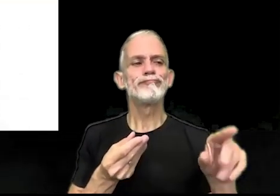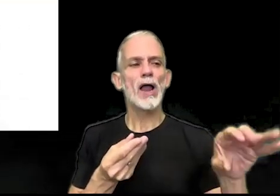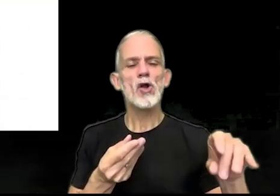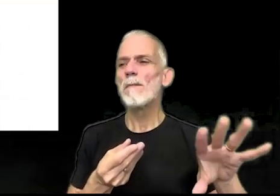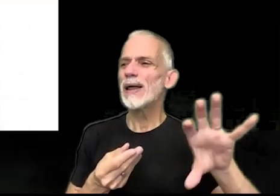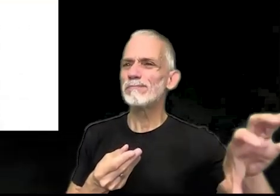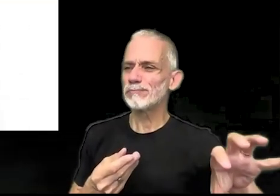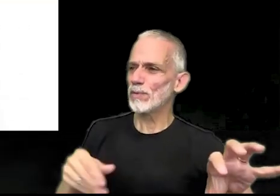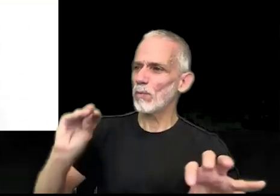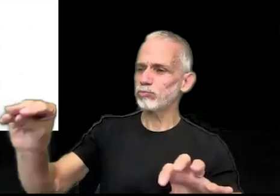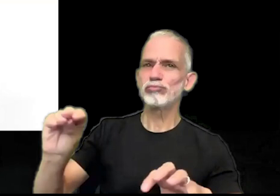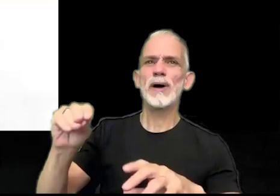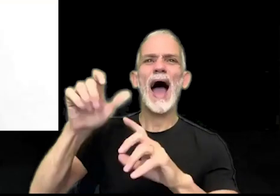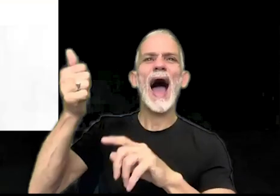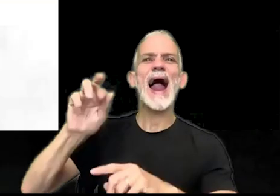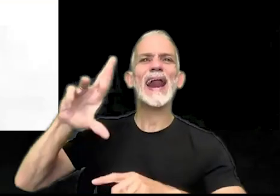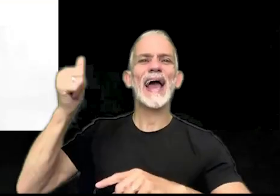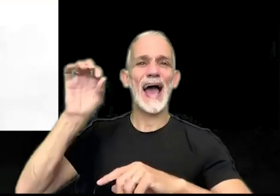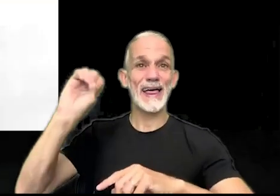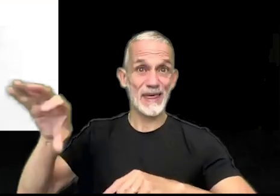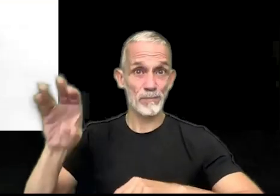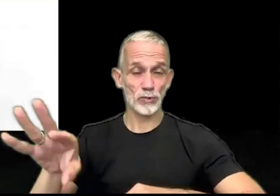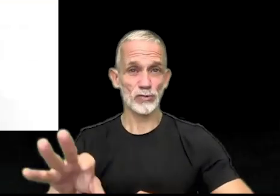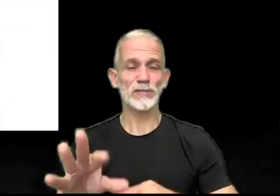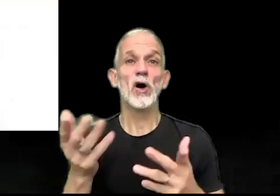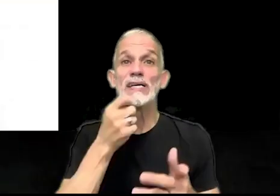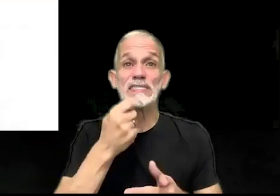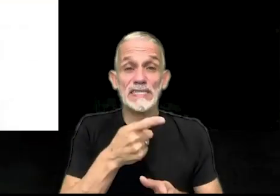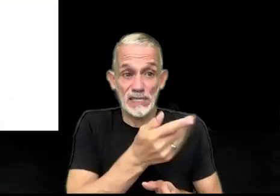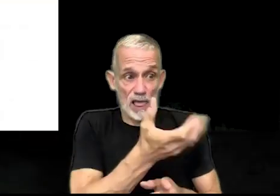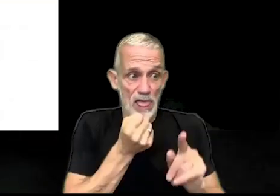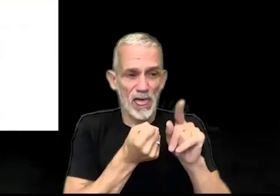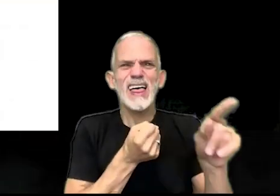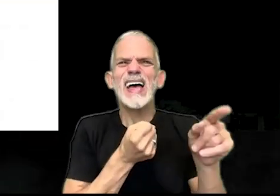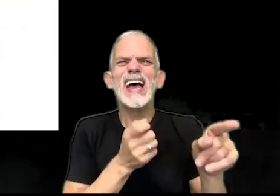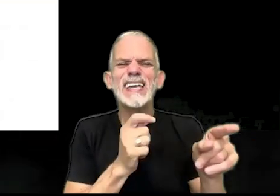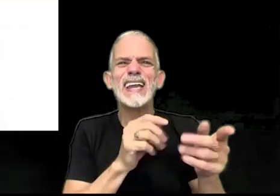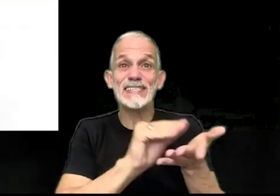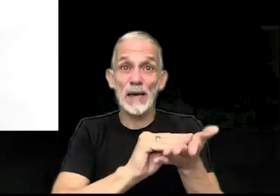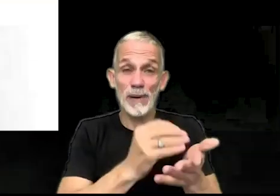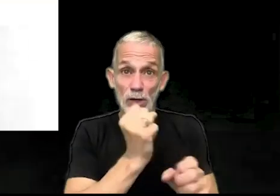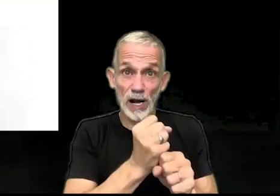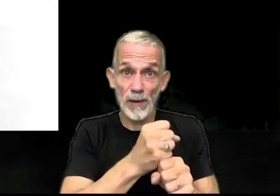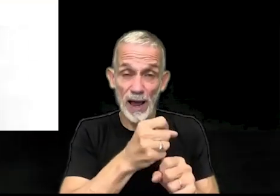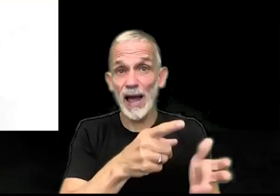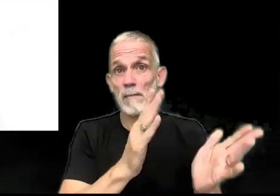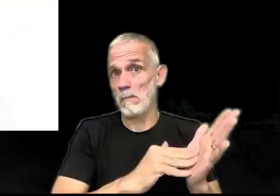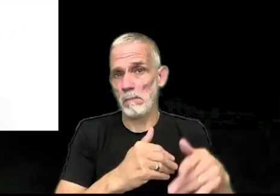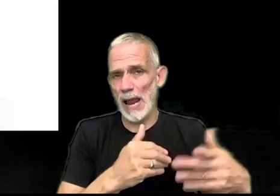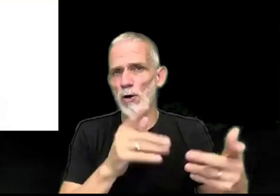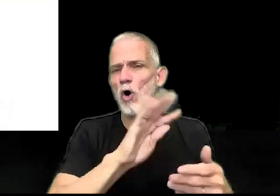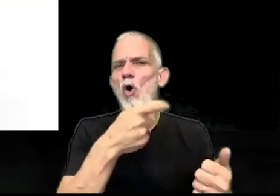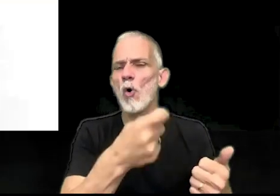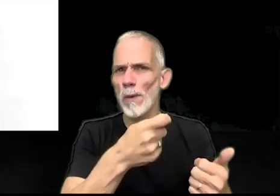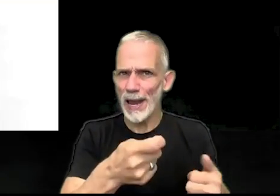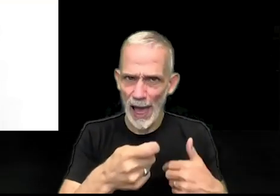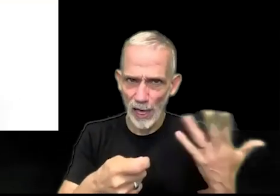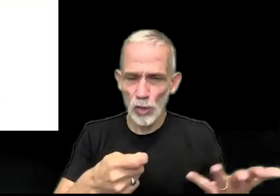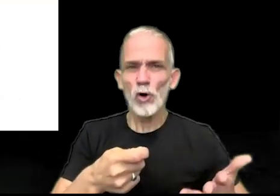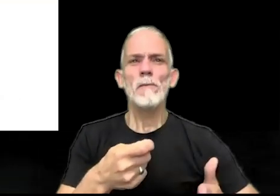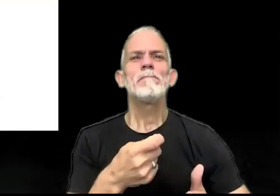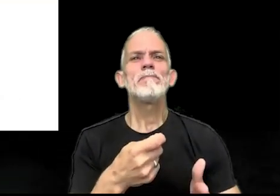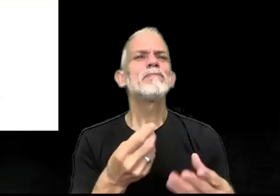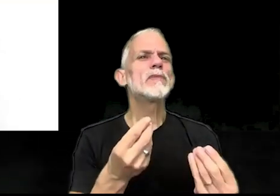retenido al fisco. Si ese retenido es empleado en relación de dependencia o jubilado, por